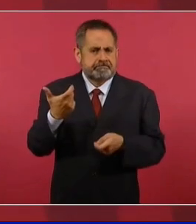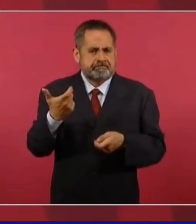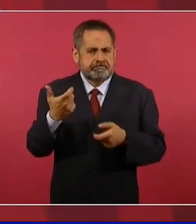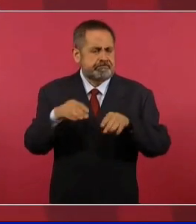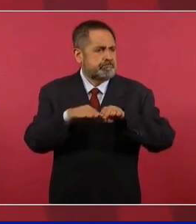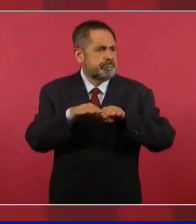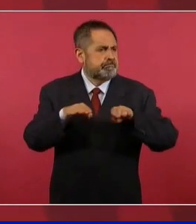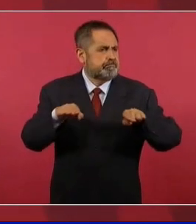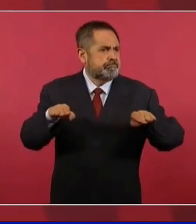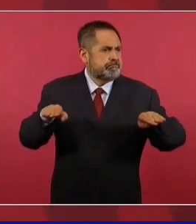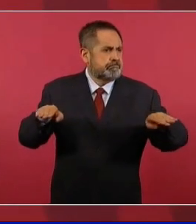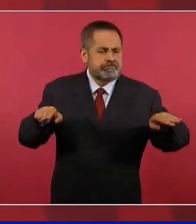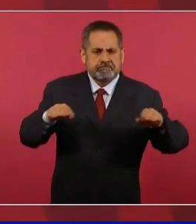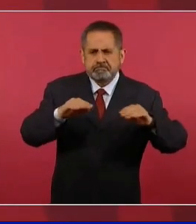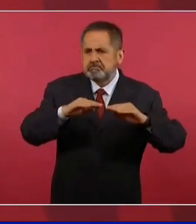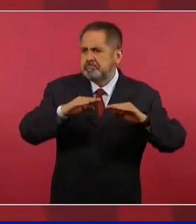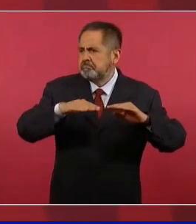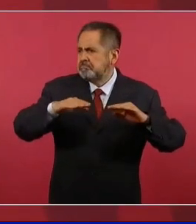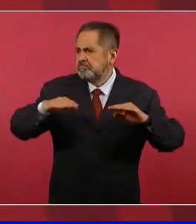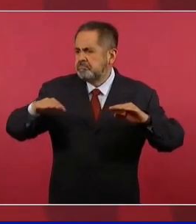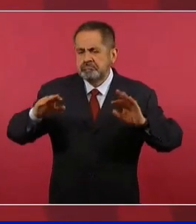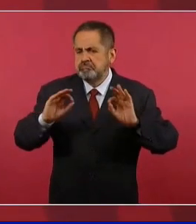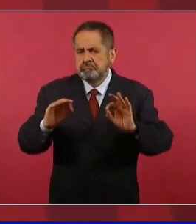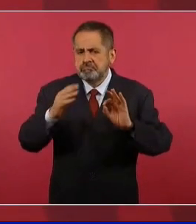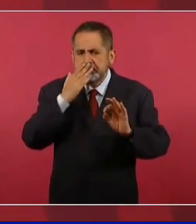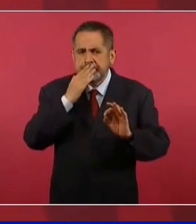económica, financiera.